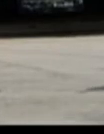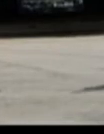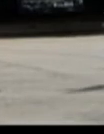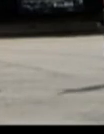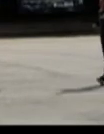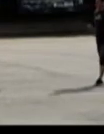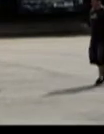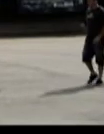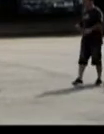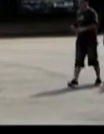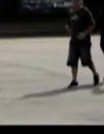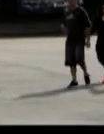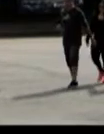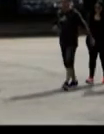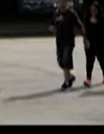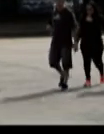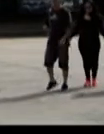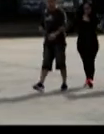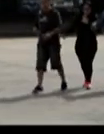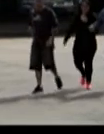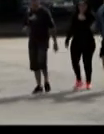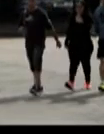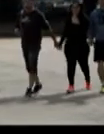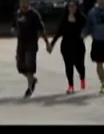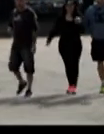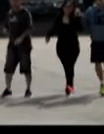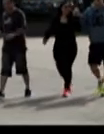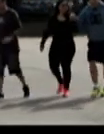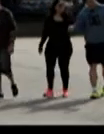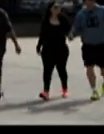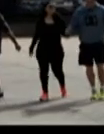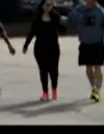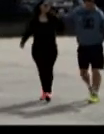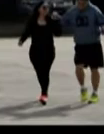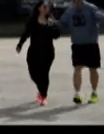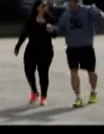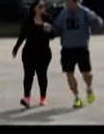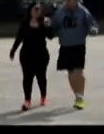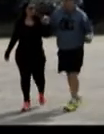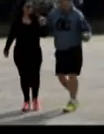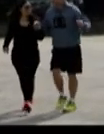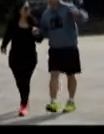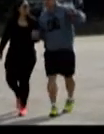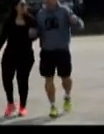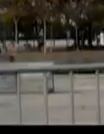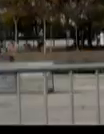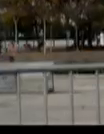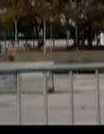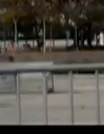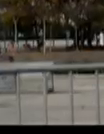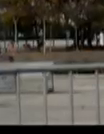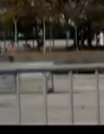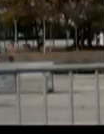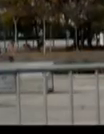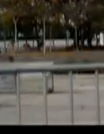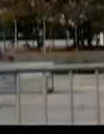de Sao Paulo después de hacer una gira alrededor de Brasil y por la ciudad de Miami en Estados Unidos.